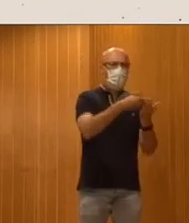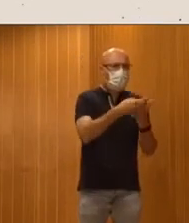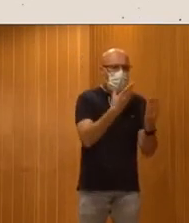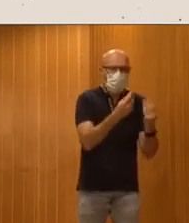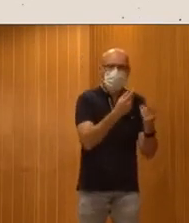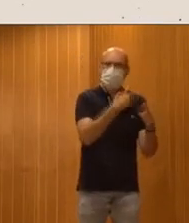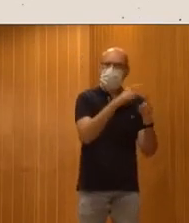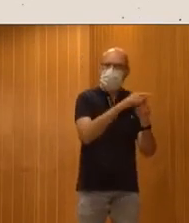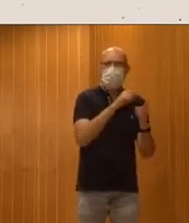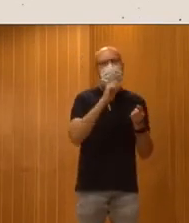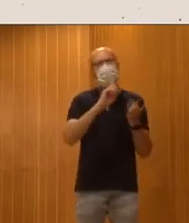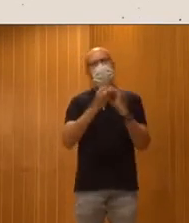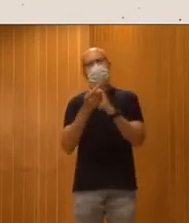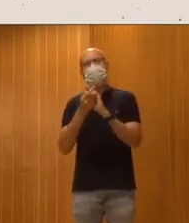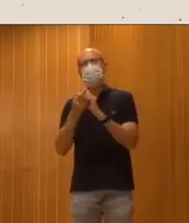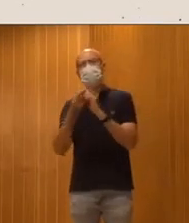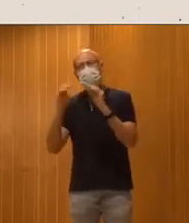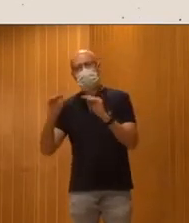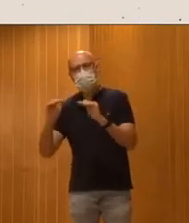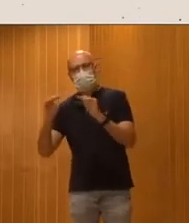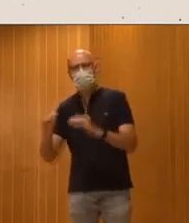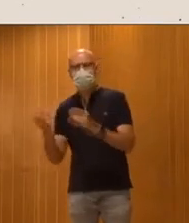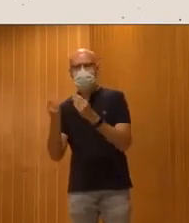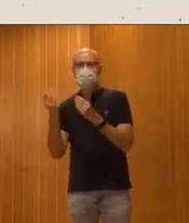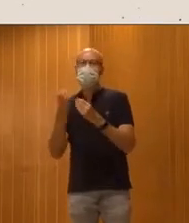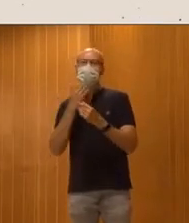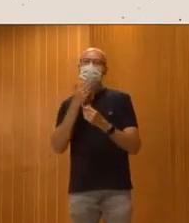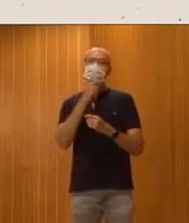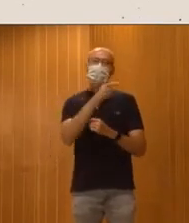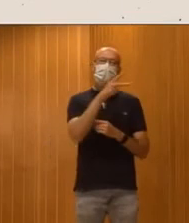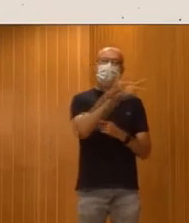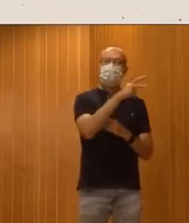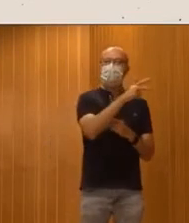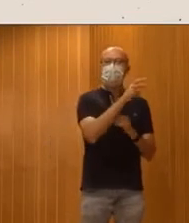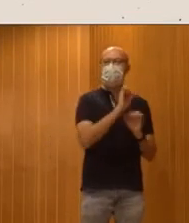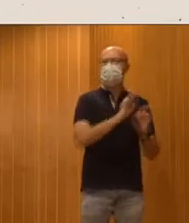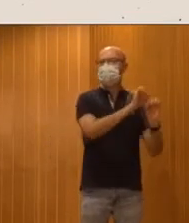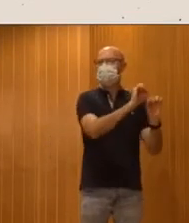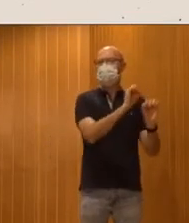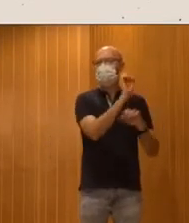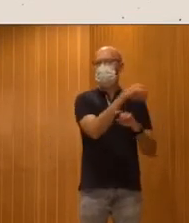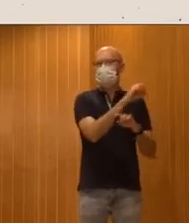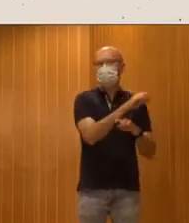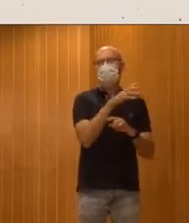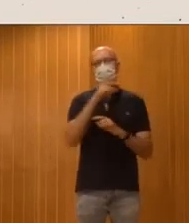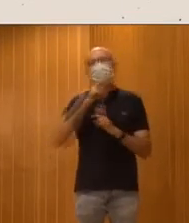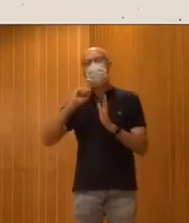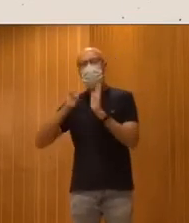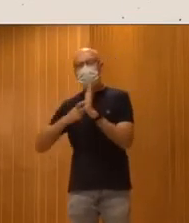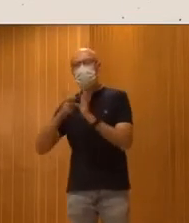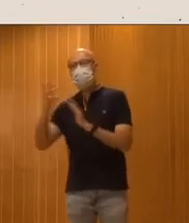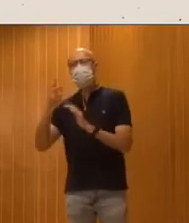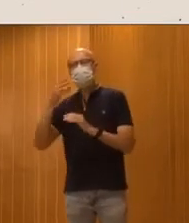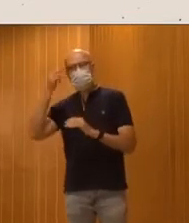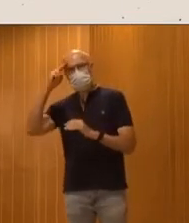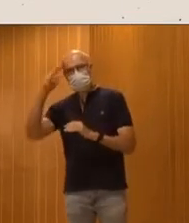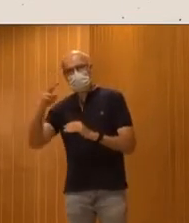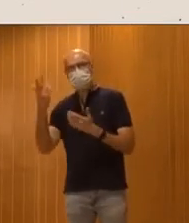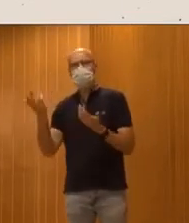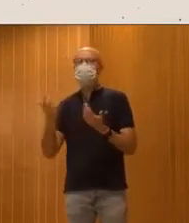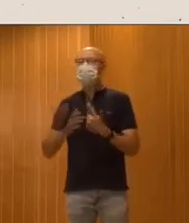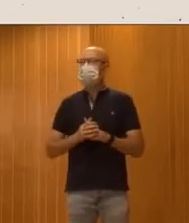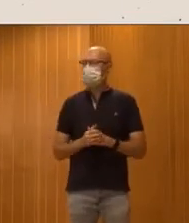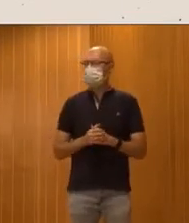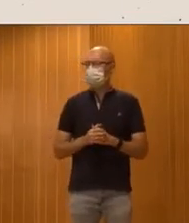asumibles. Atentando contra los derechos de las personas, pasamos a cumplimiento de la ley, respeto de los